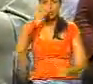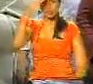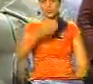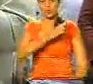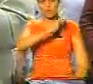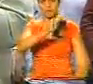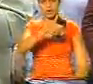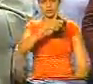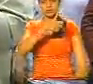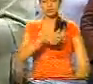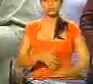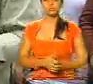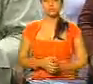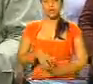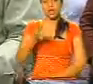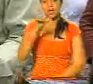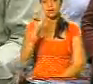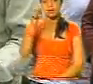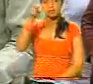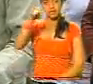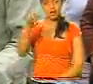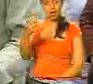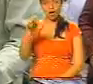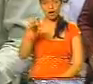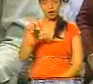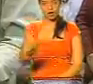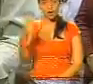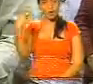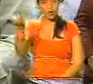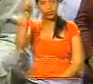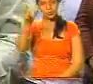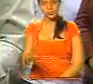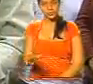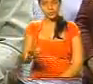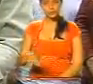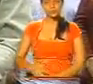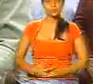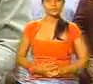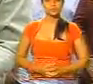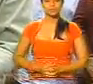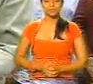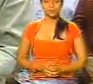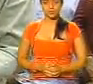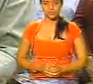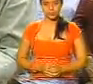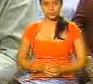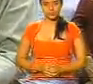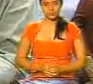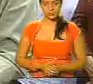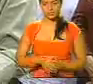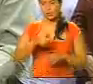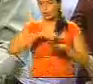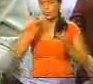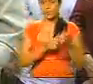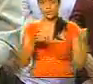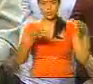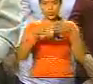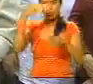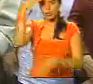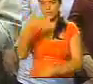general en jefe Rangel Silva, mayor general comandante del ejército Campos Aponte y todo el alto mando